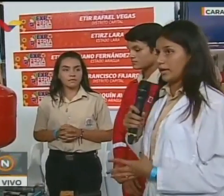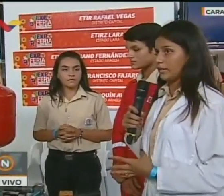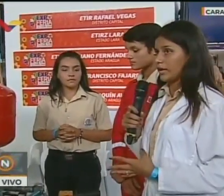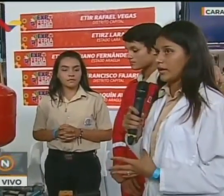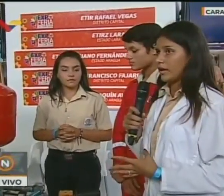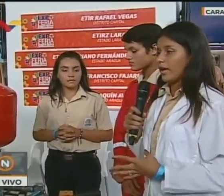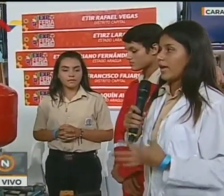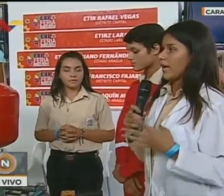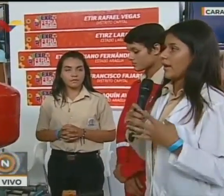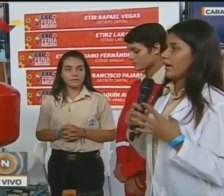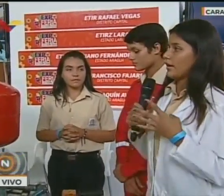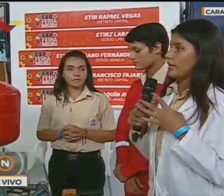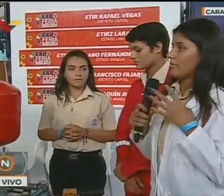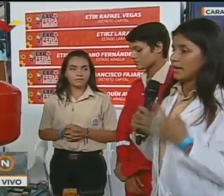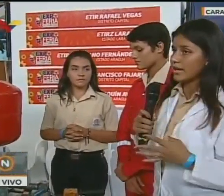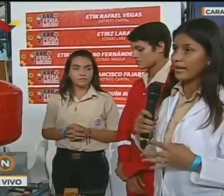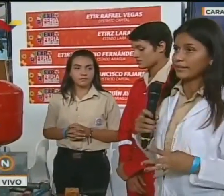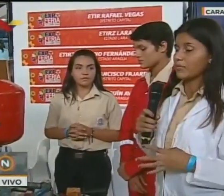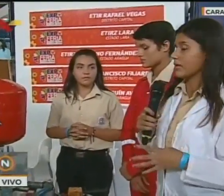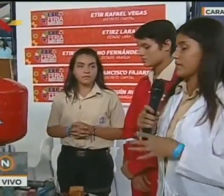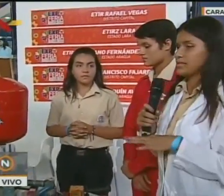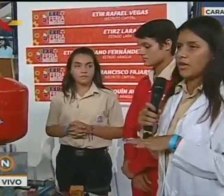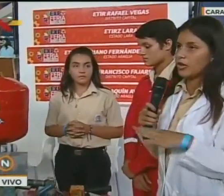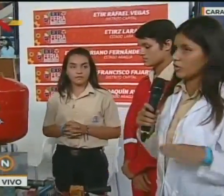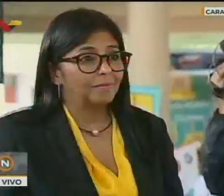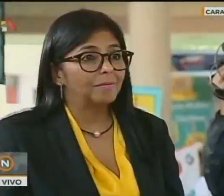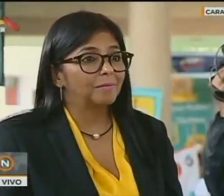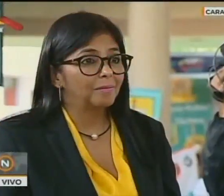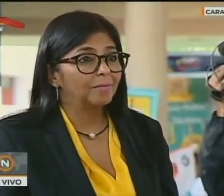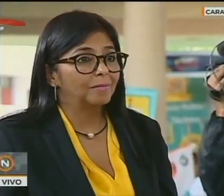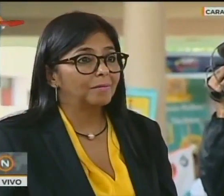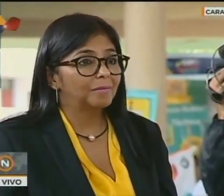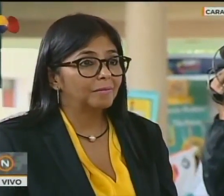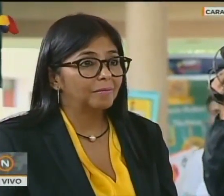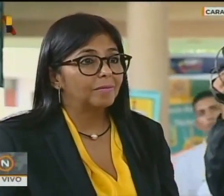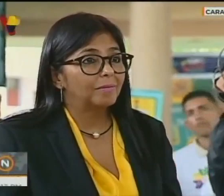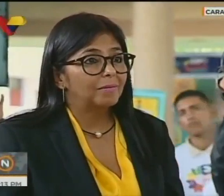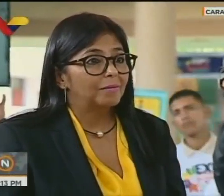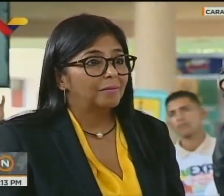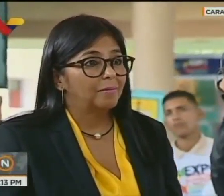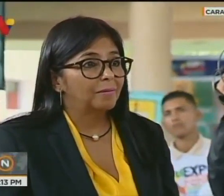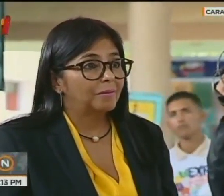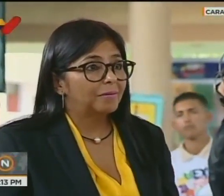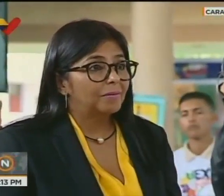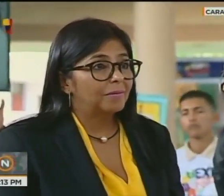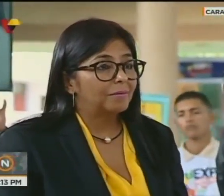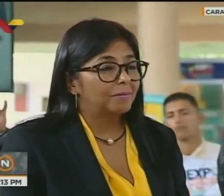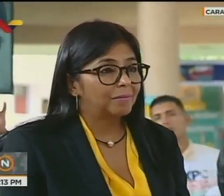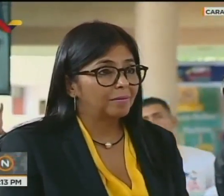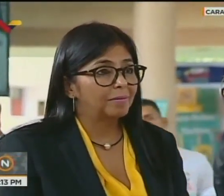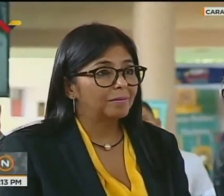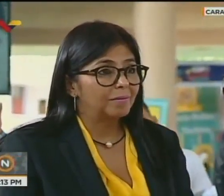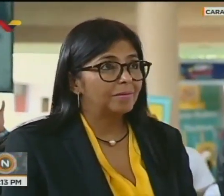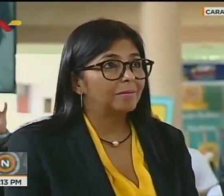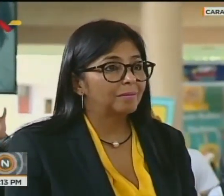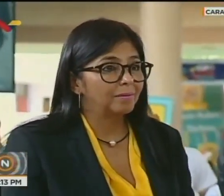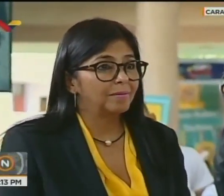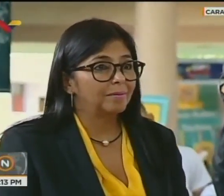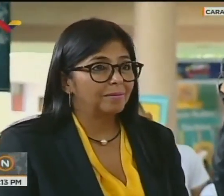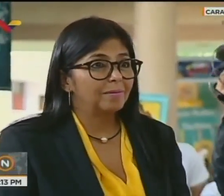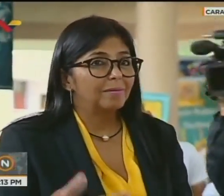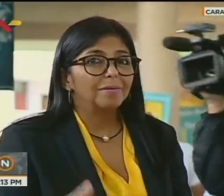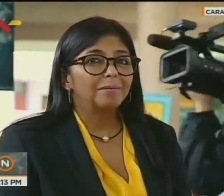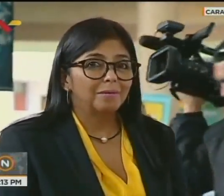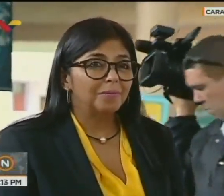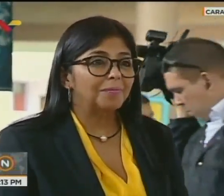porque normalmente el barniz está demasiado económico sobre los cielos, y queremos llevar al exterior ese tipo